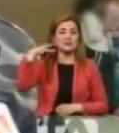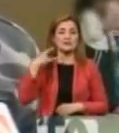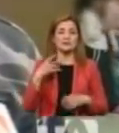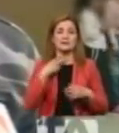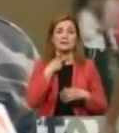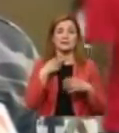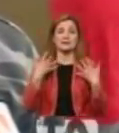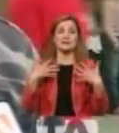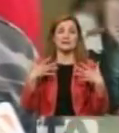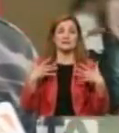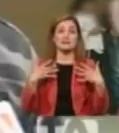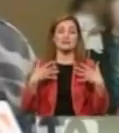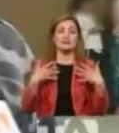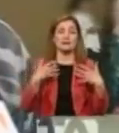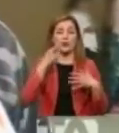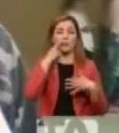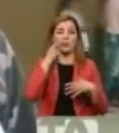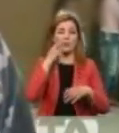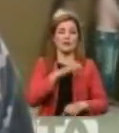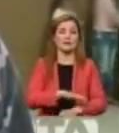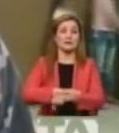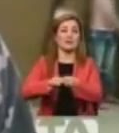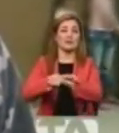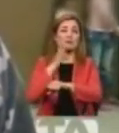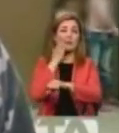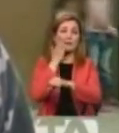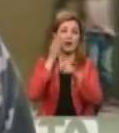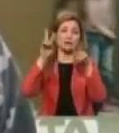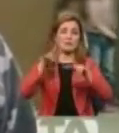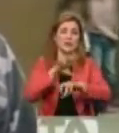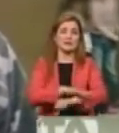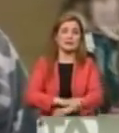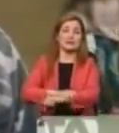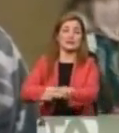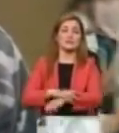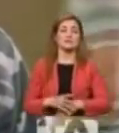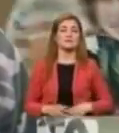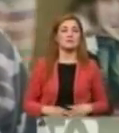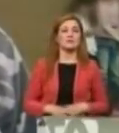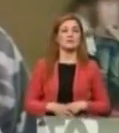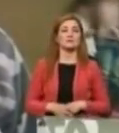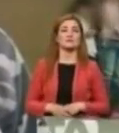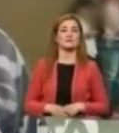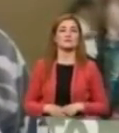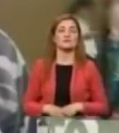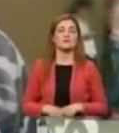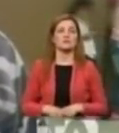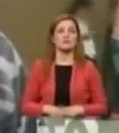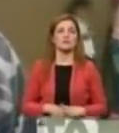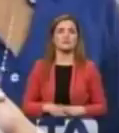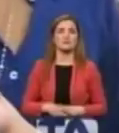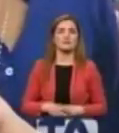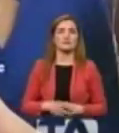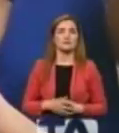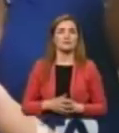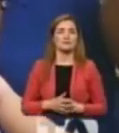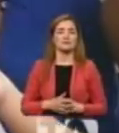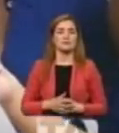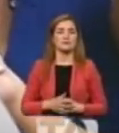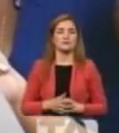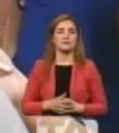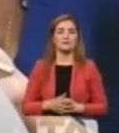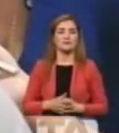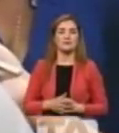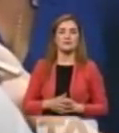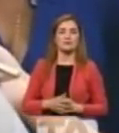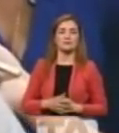su padre ya está detenido y que no desean que su madre esta vez ingrese a un centro penitenciario. ¿Le pidió su